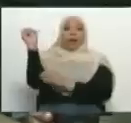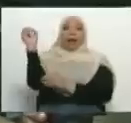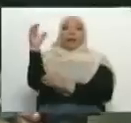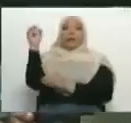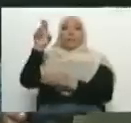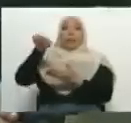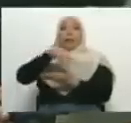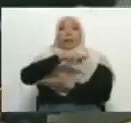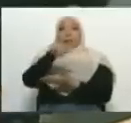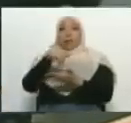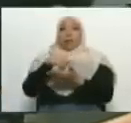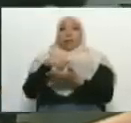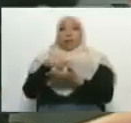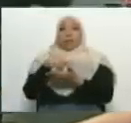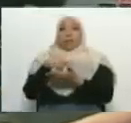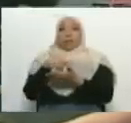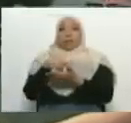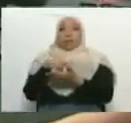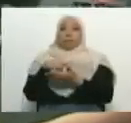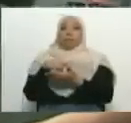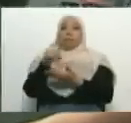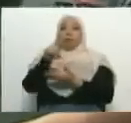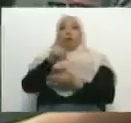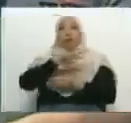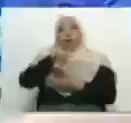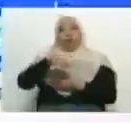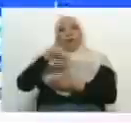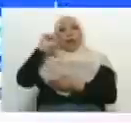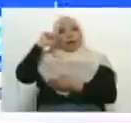época. En aquella época, si ustedes recuerdan,